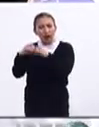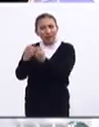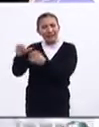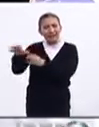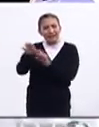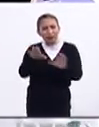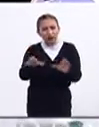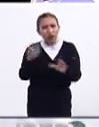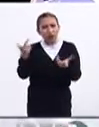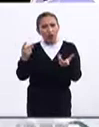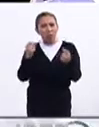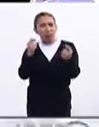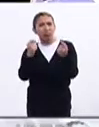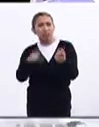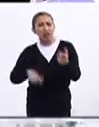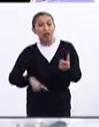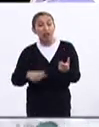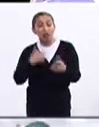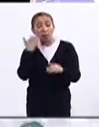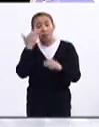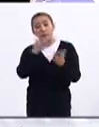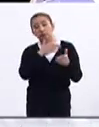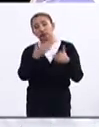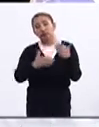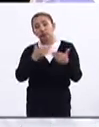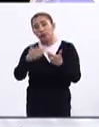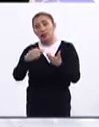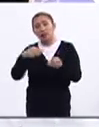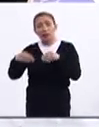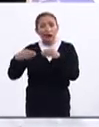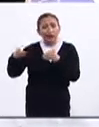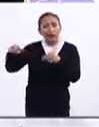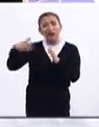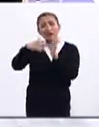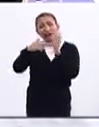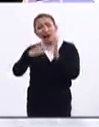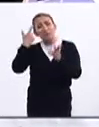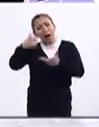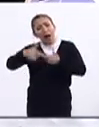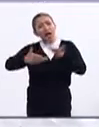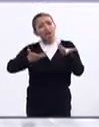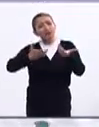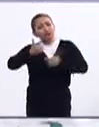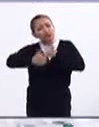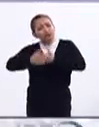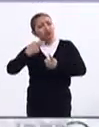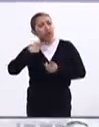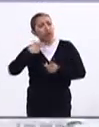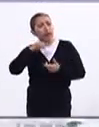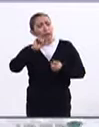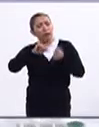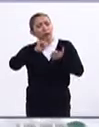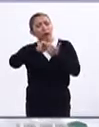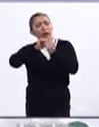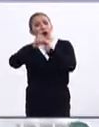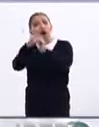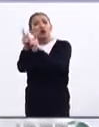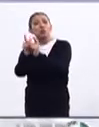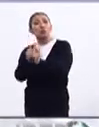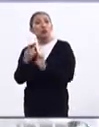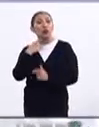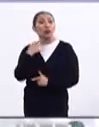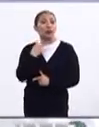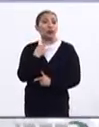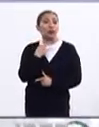organizaciones subversivas, con el paso del tiempo, la flexibilización de las reglas para la competencia política, los va a llevar a construir partidos